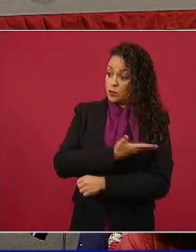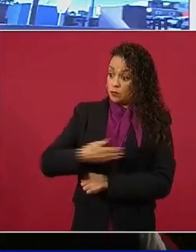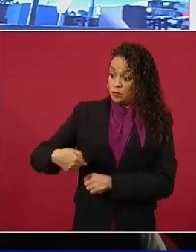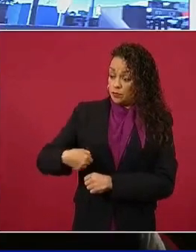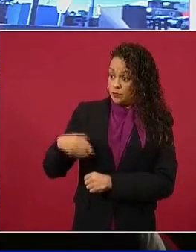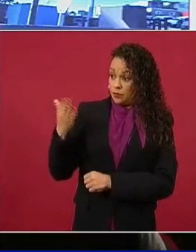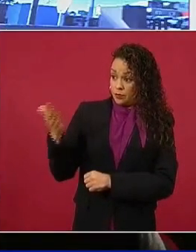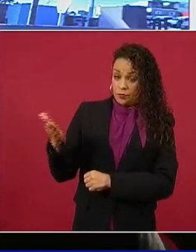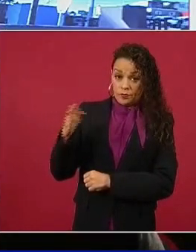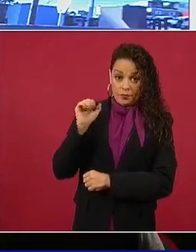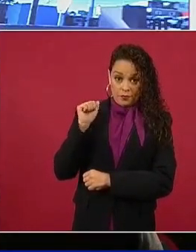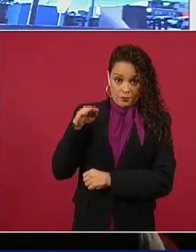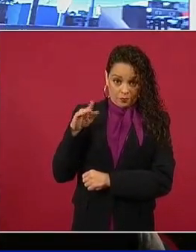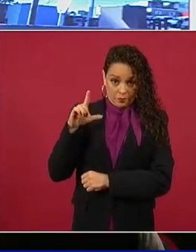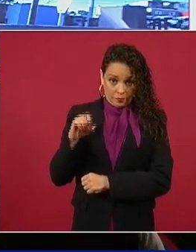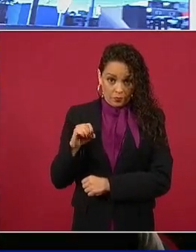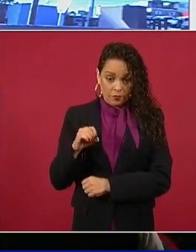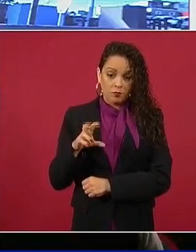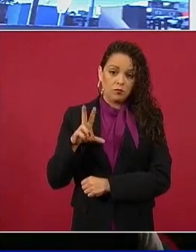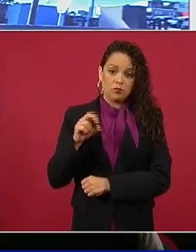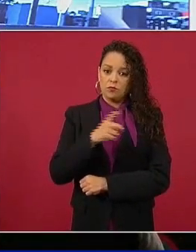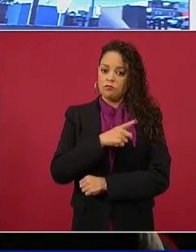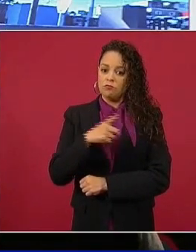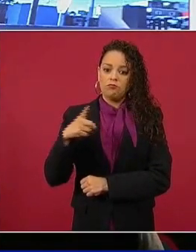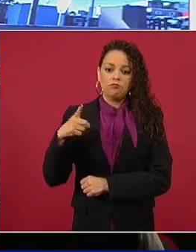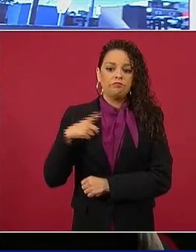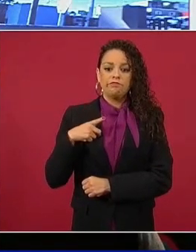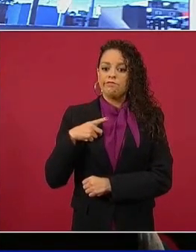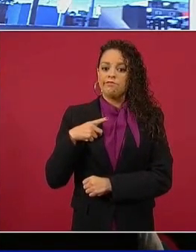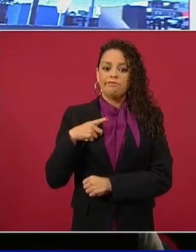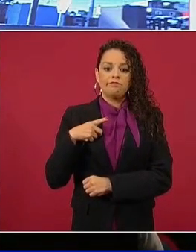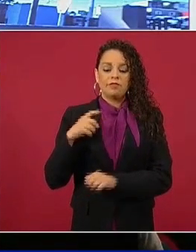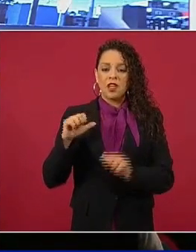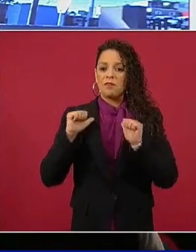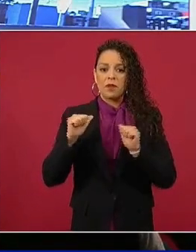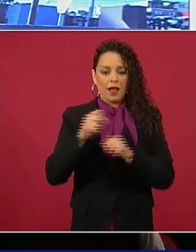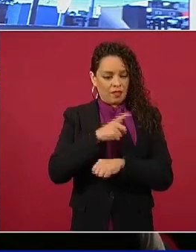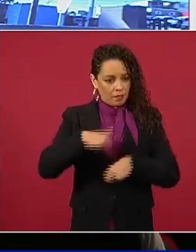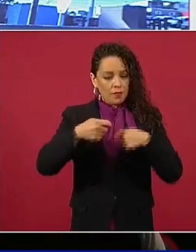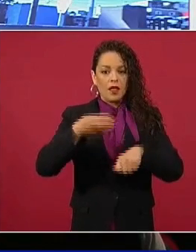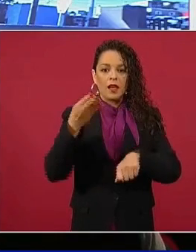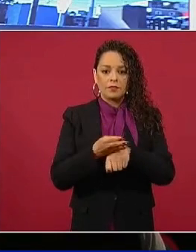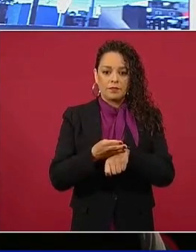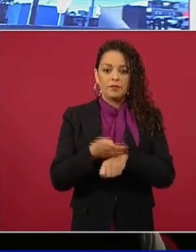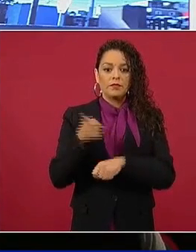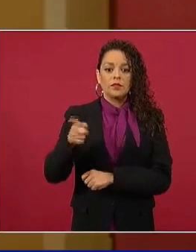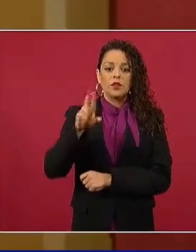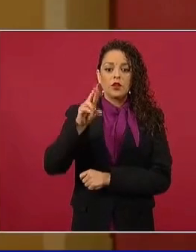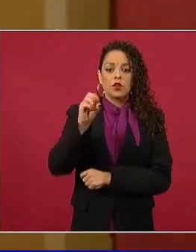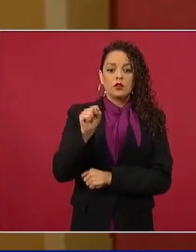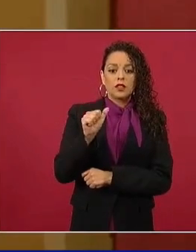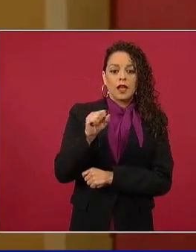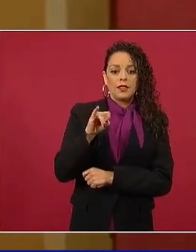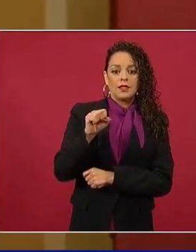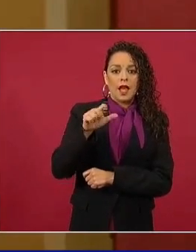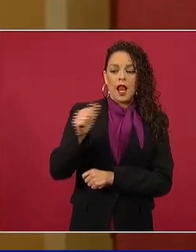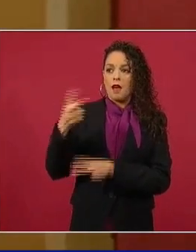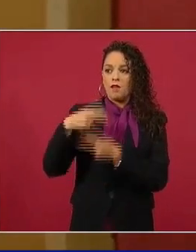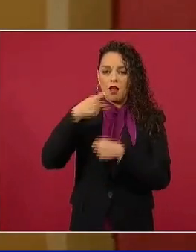republica de ser impunidad en el caso que ya referí a la secretaria rosa isela rodríguez de la periodista lourdes maldonado